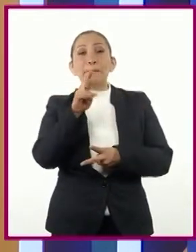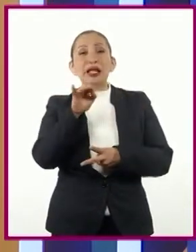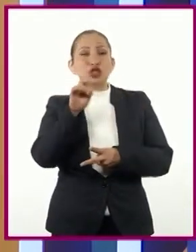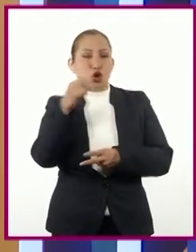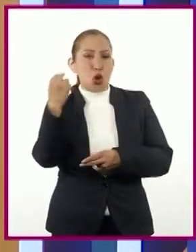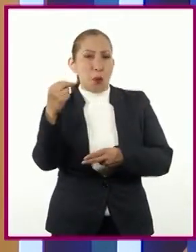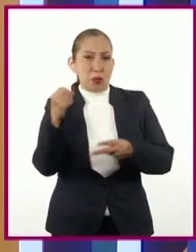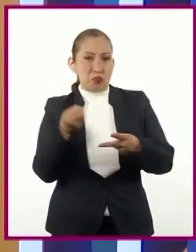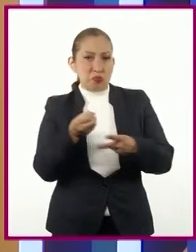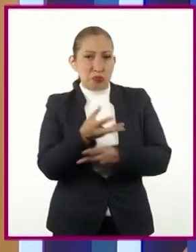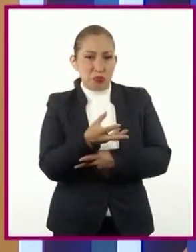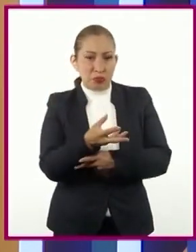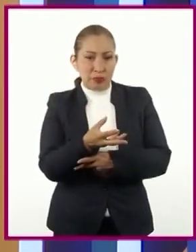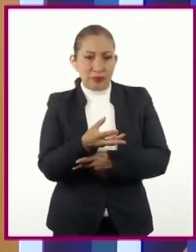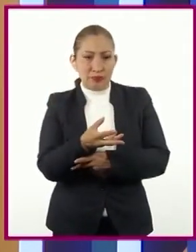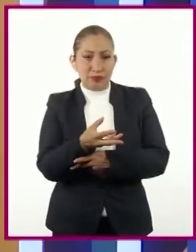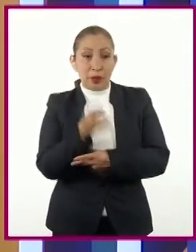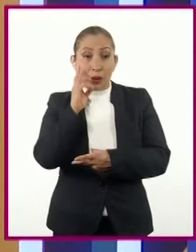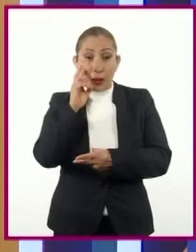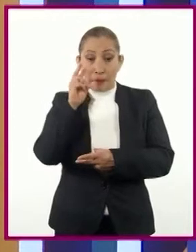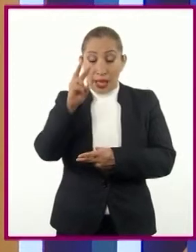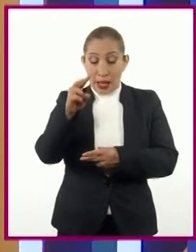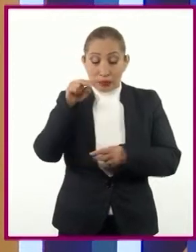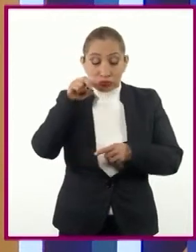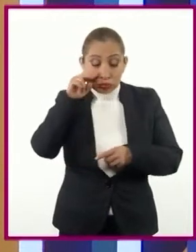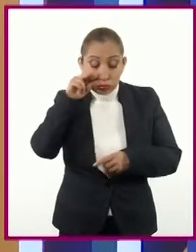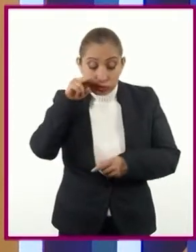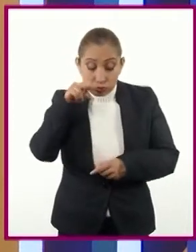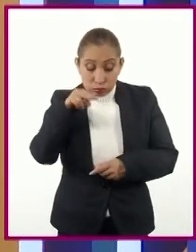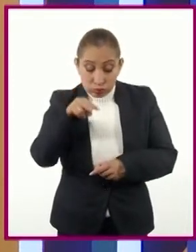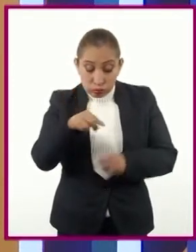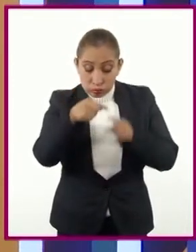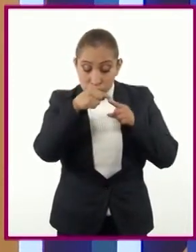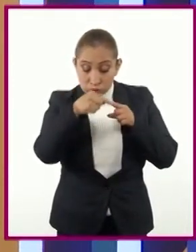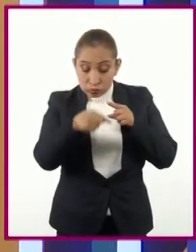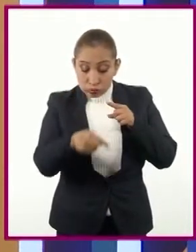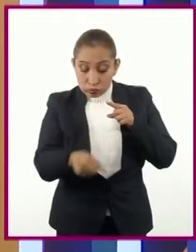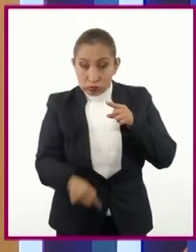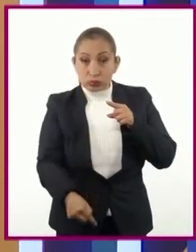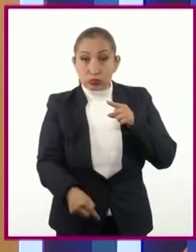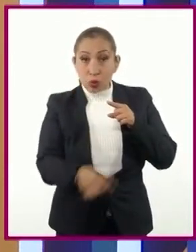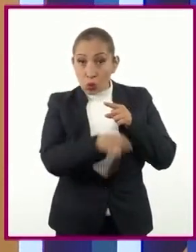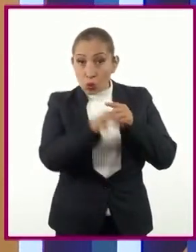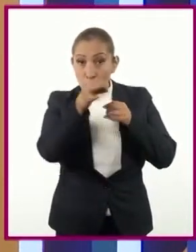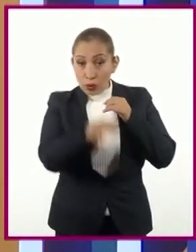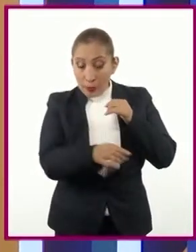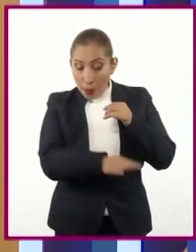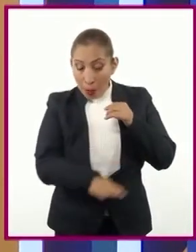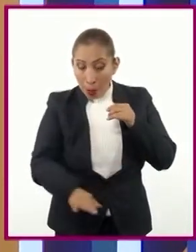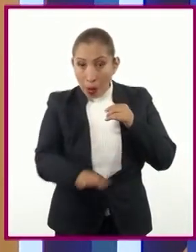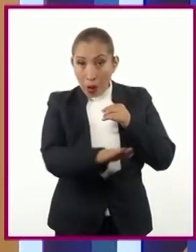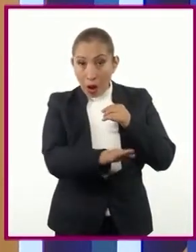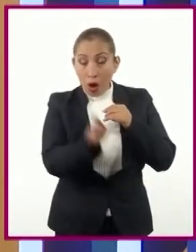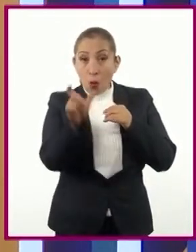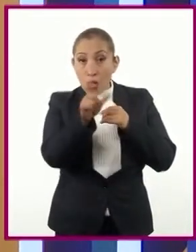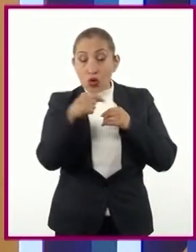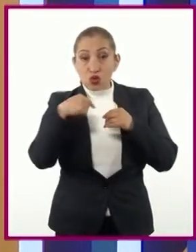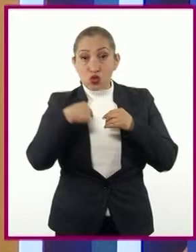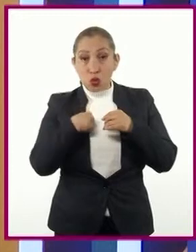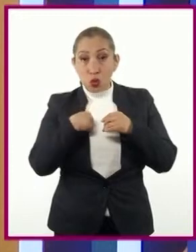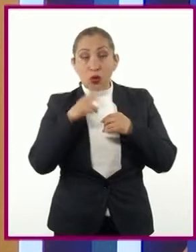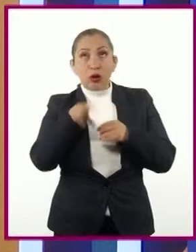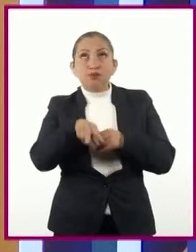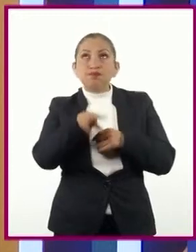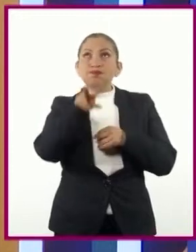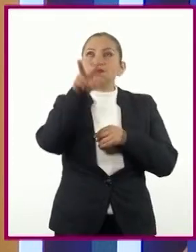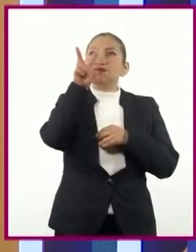ejemplo, de la cima de un acantilado hacia la parte baja. Y cuando se observa hacia